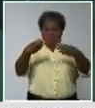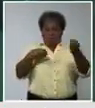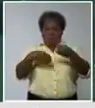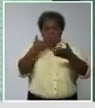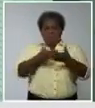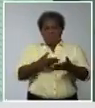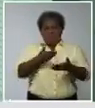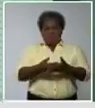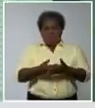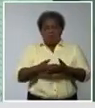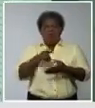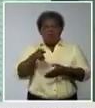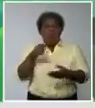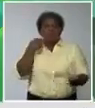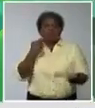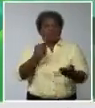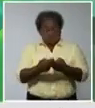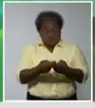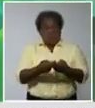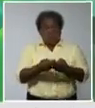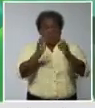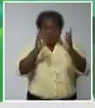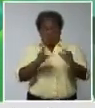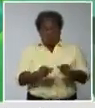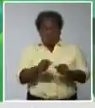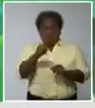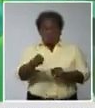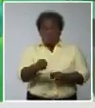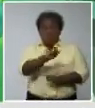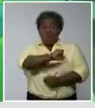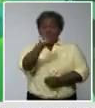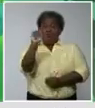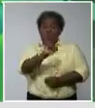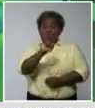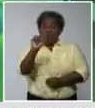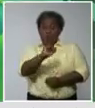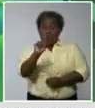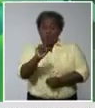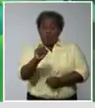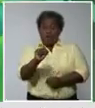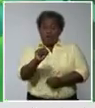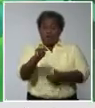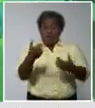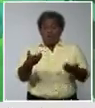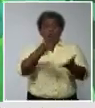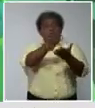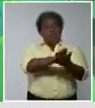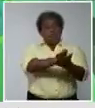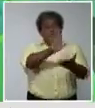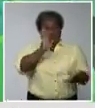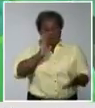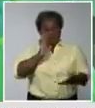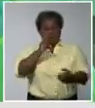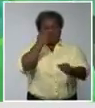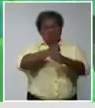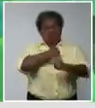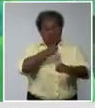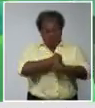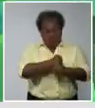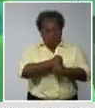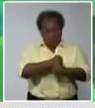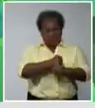en el resultado, que eso se logra con compromiso ante el trabajo, con